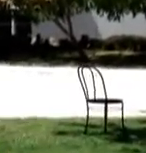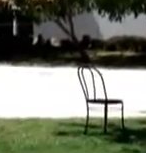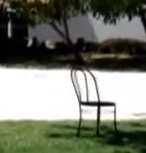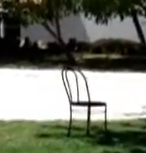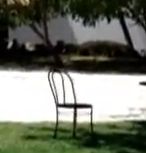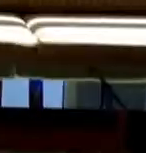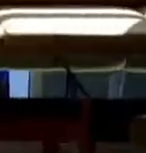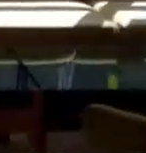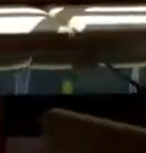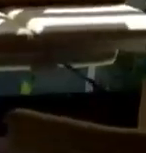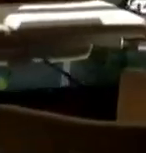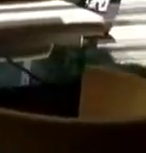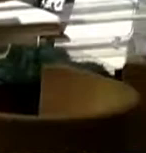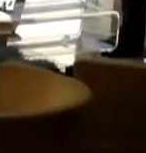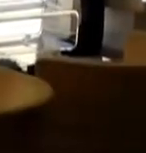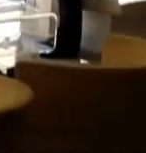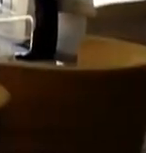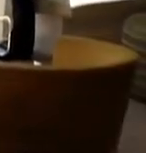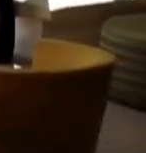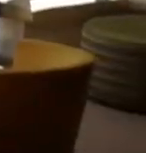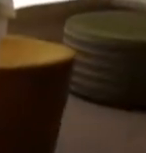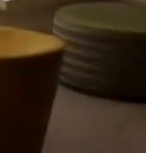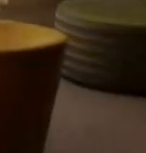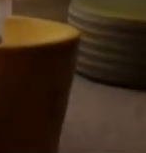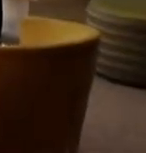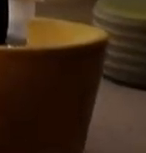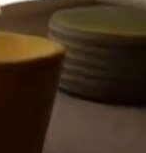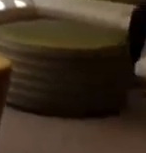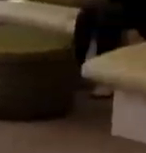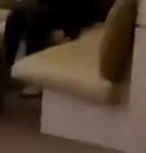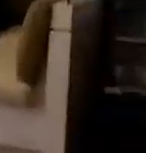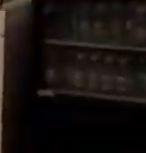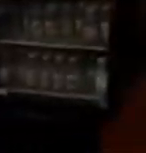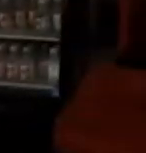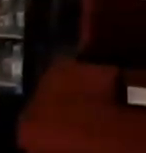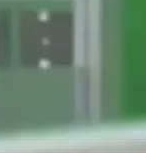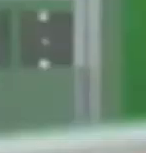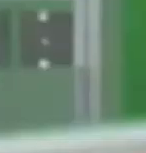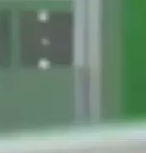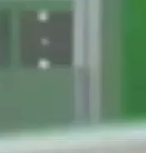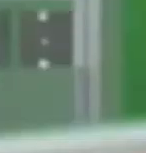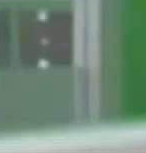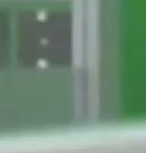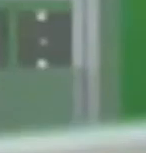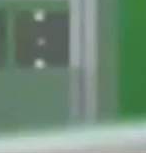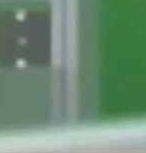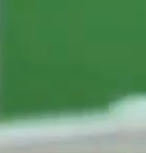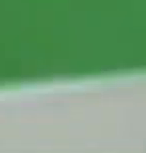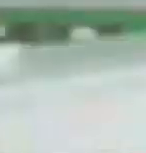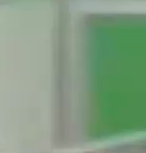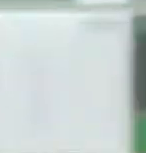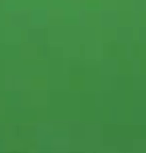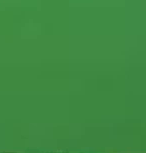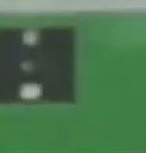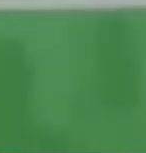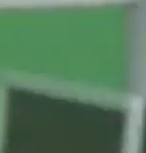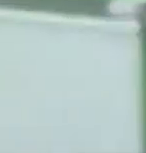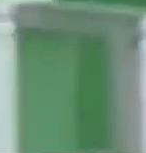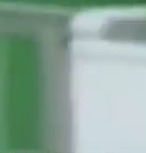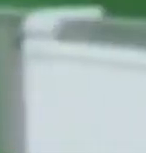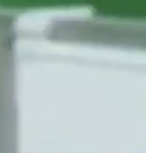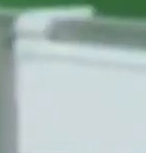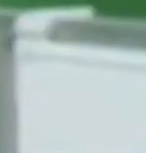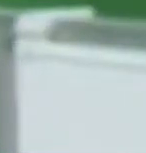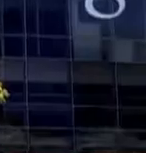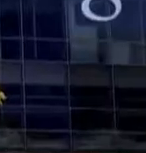nada más y nada menos que a la genética. Así nacemos diferentes. Las mujeres, según él, no tenemos la capacidad